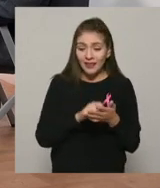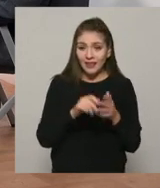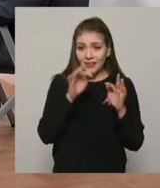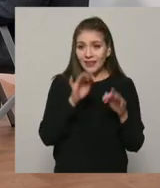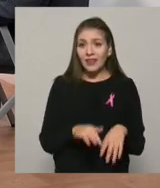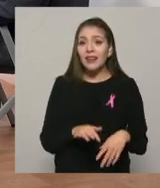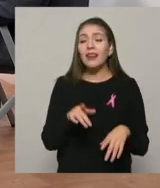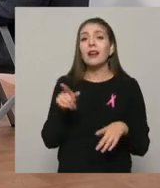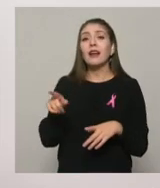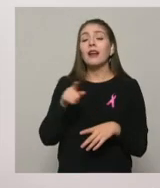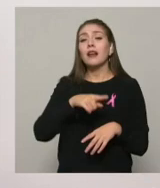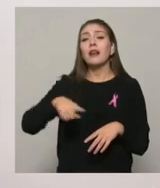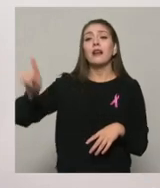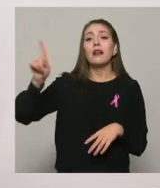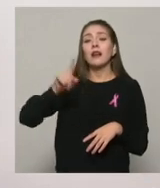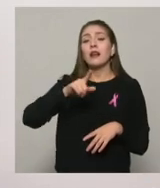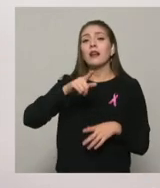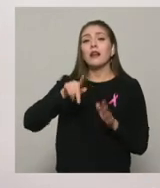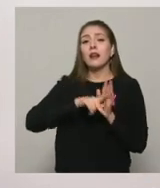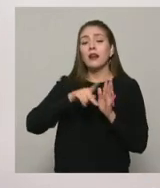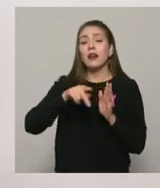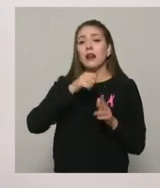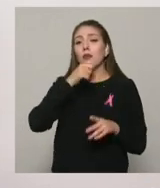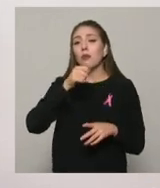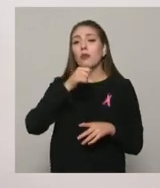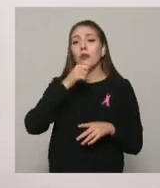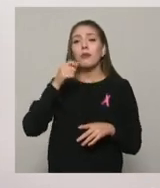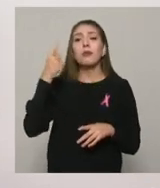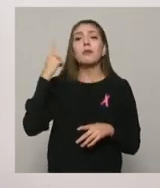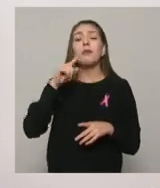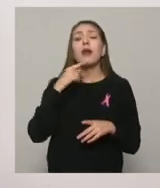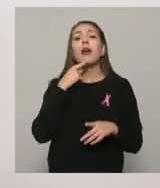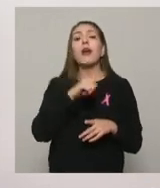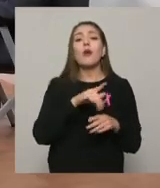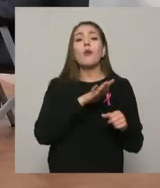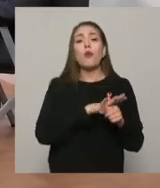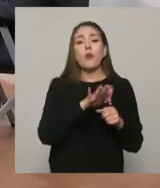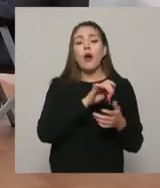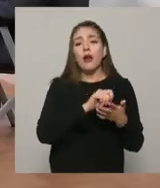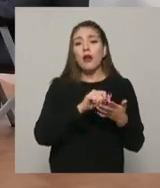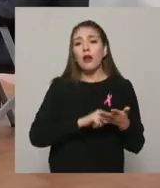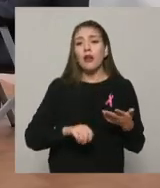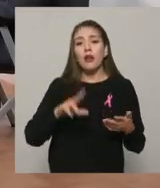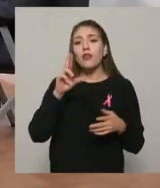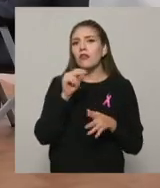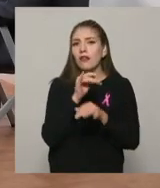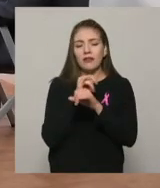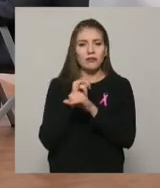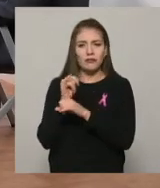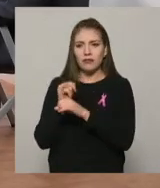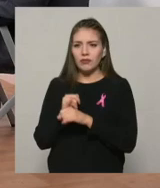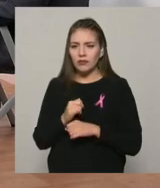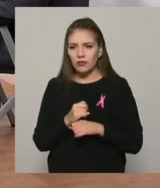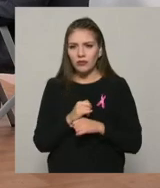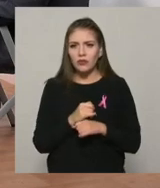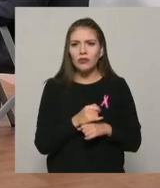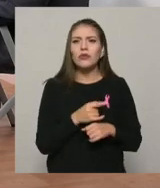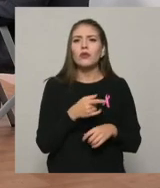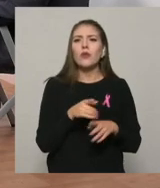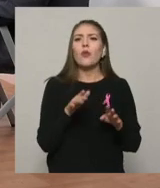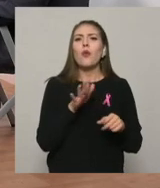como reportero por la declaración, ya ni siquiera por la investigación. ¿Cuál es la importancia de nuestra ética profesional frente a